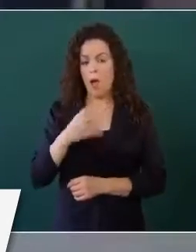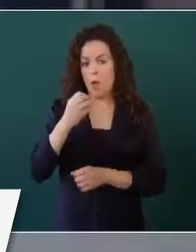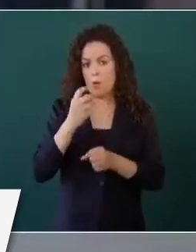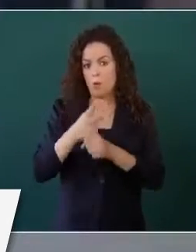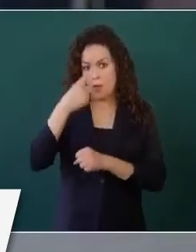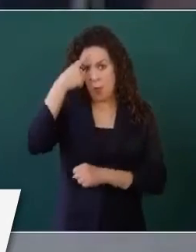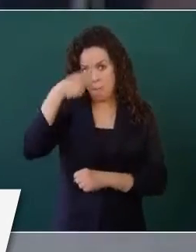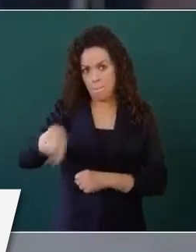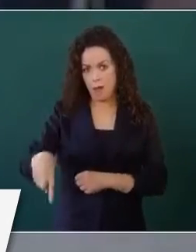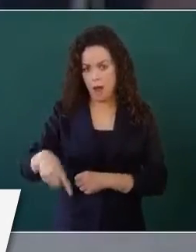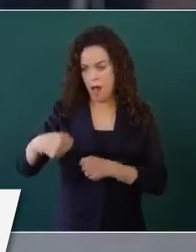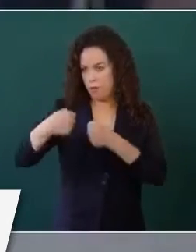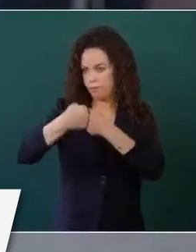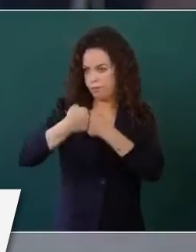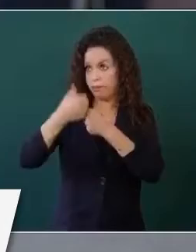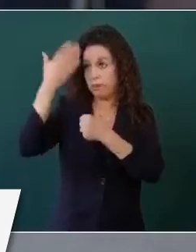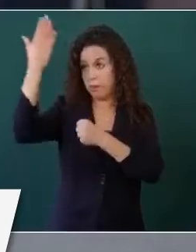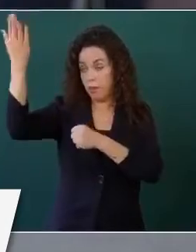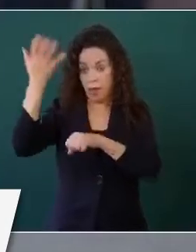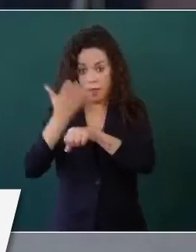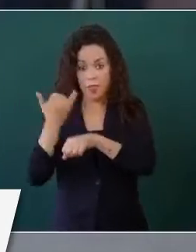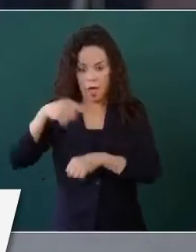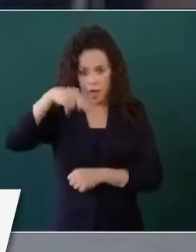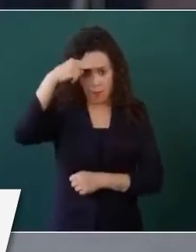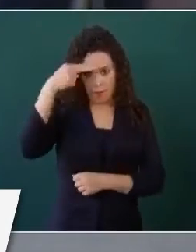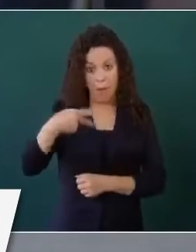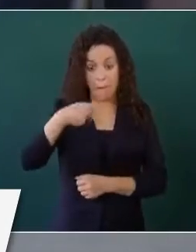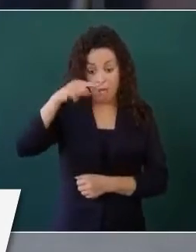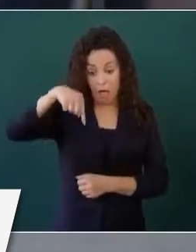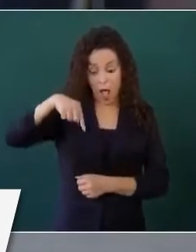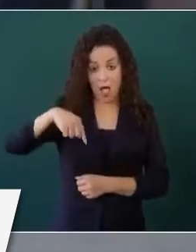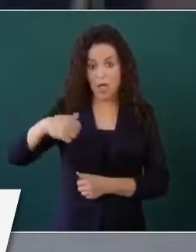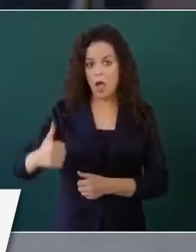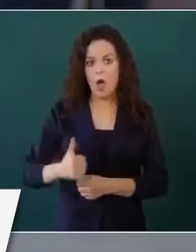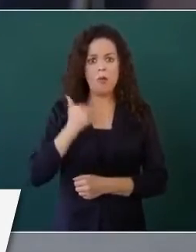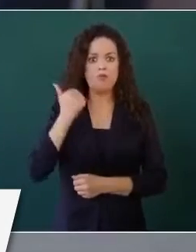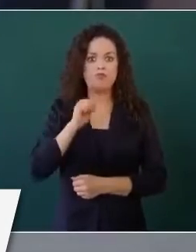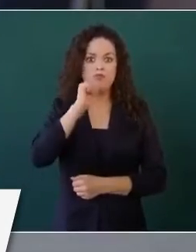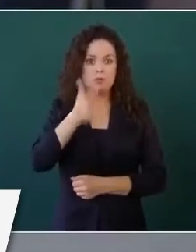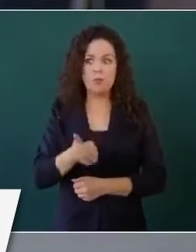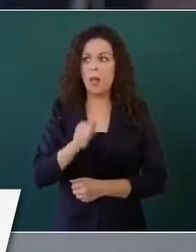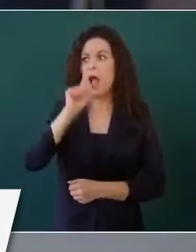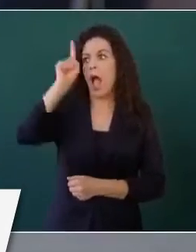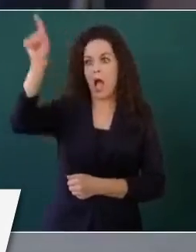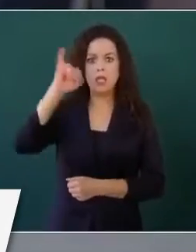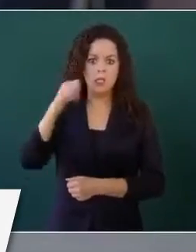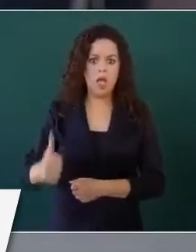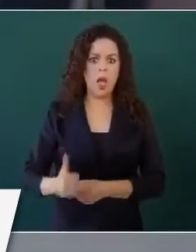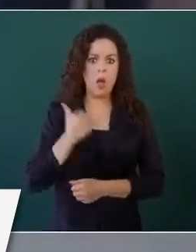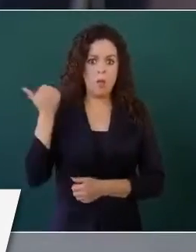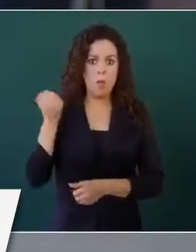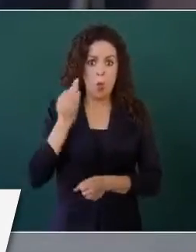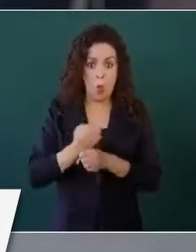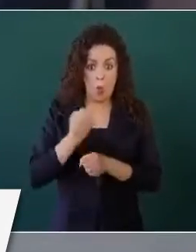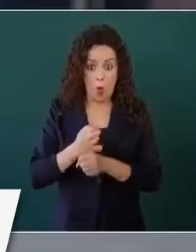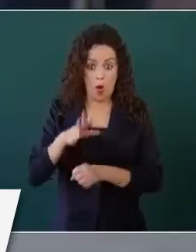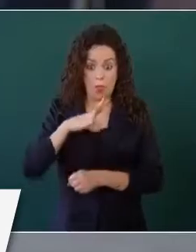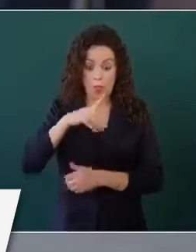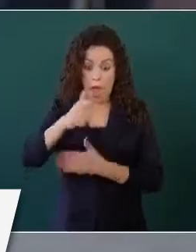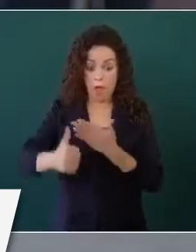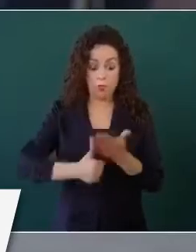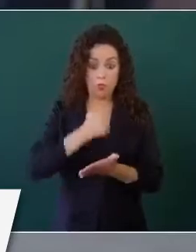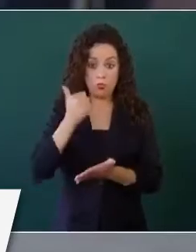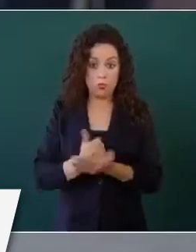Sin embargo, lastimosamente en Tamaulipas no se aprovechó como se aprovechó de aquel lado. Hoy tenemos ciudades que son pues grandes potencias en la frontera,